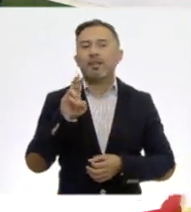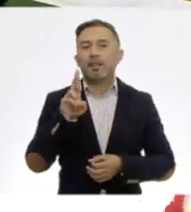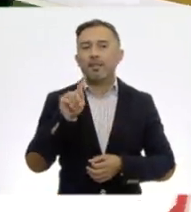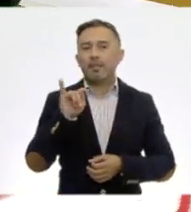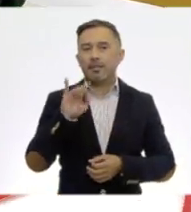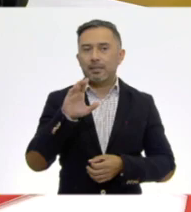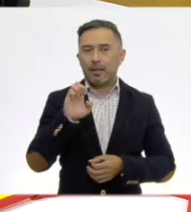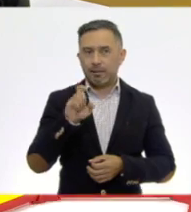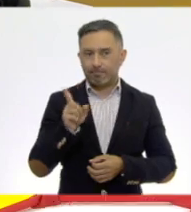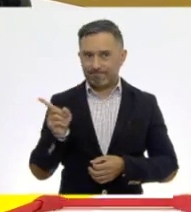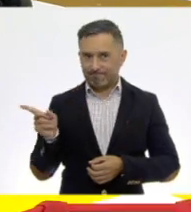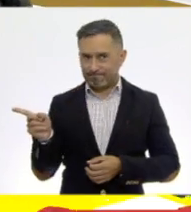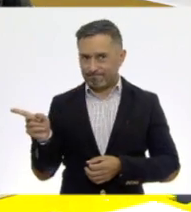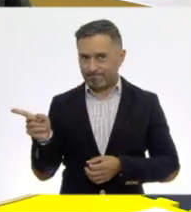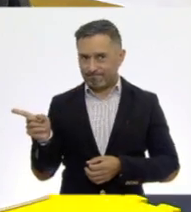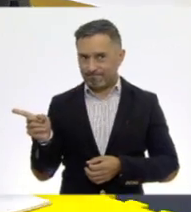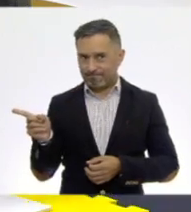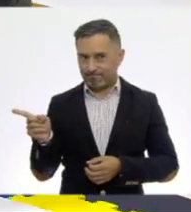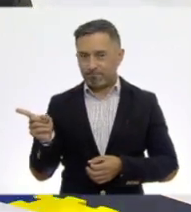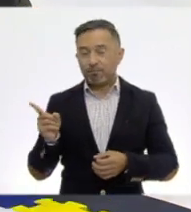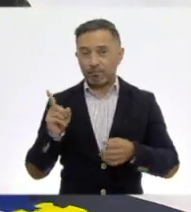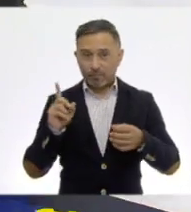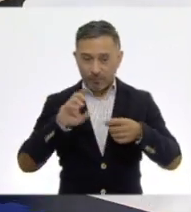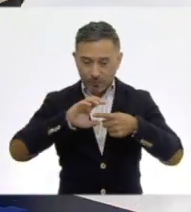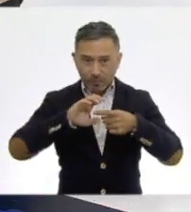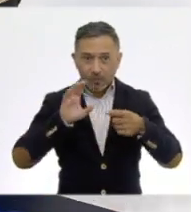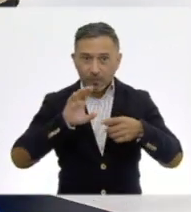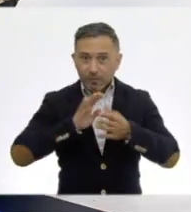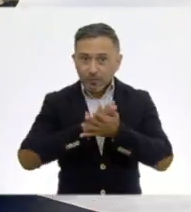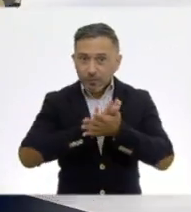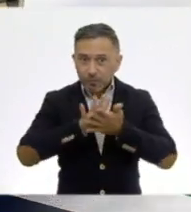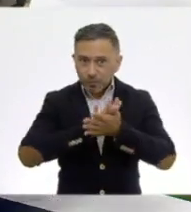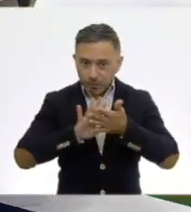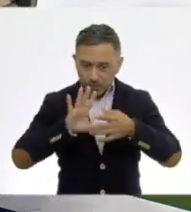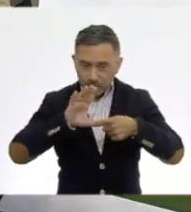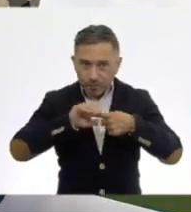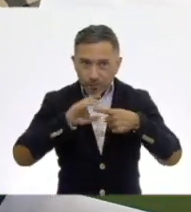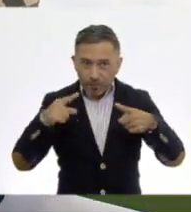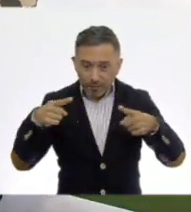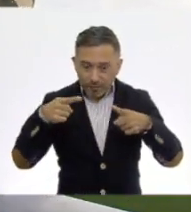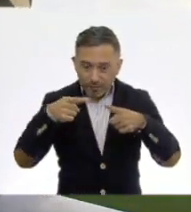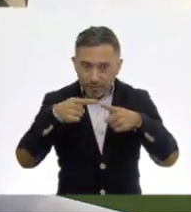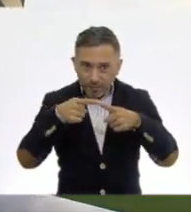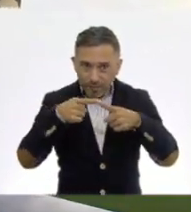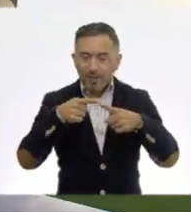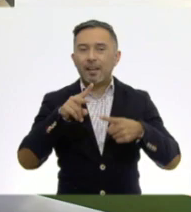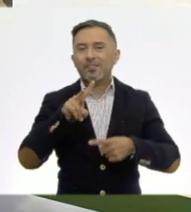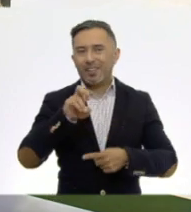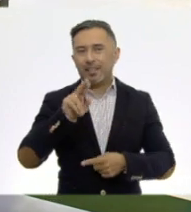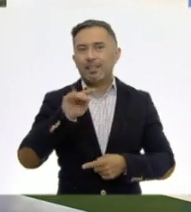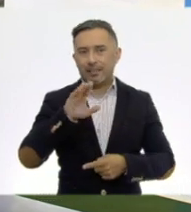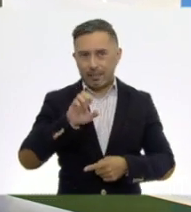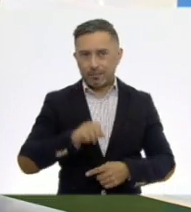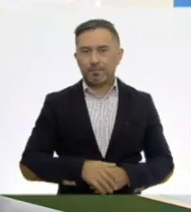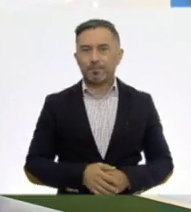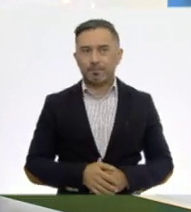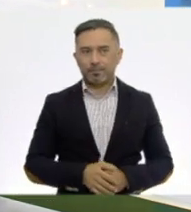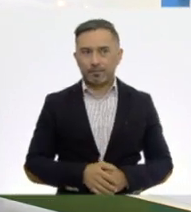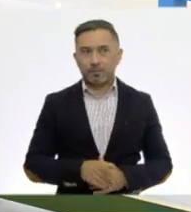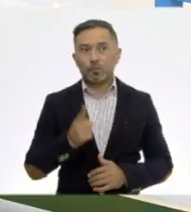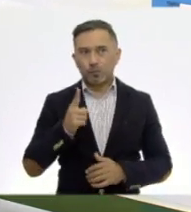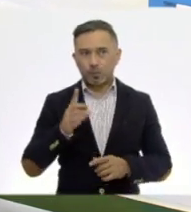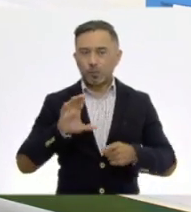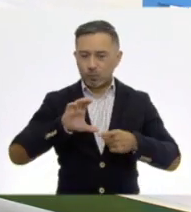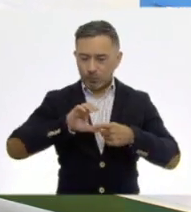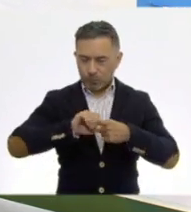muy bien. Ajá. Entonces, llevas una. Una. Aquí voy a aprovechar para poner la